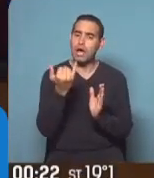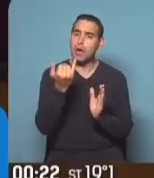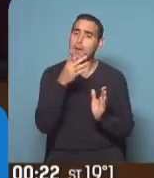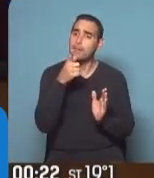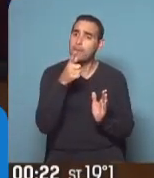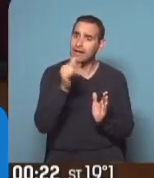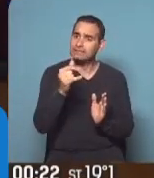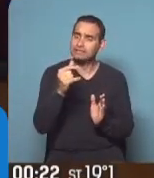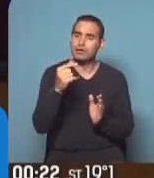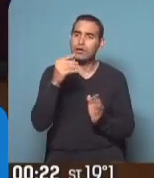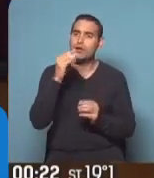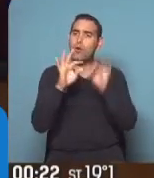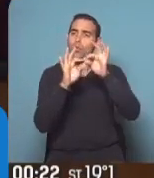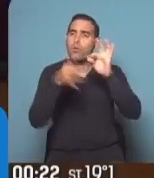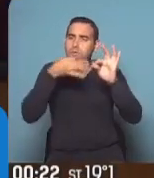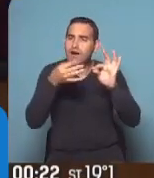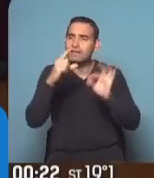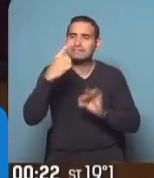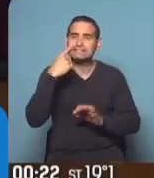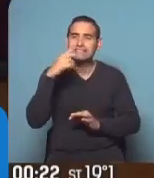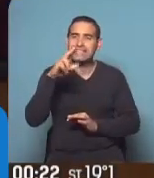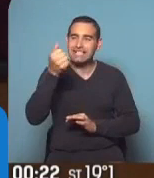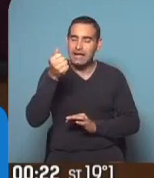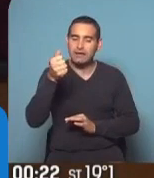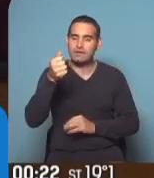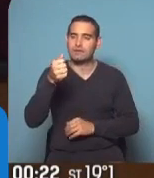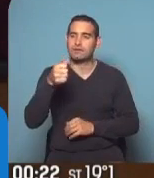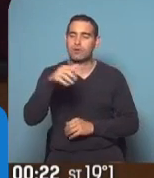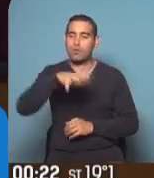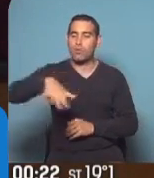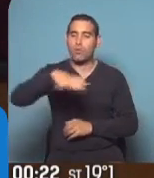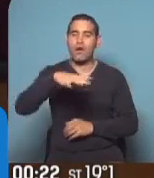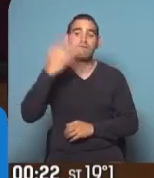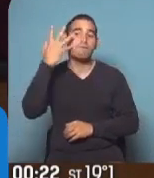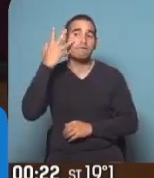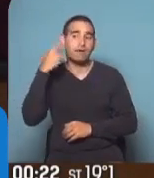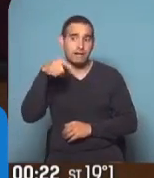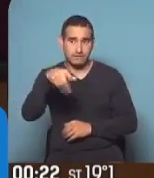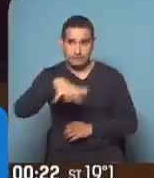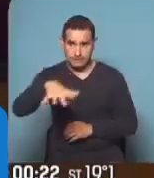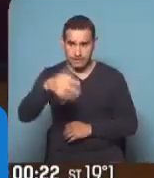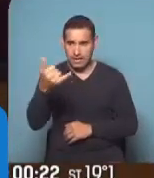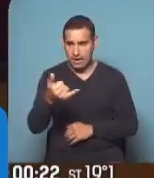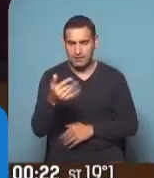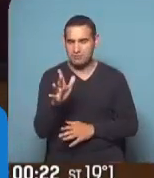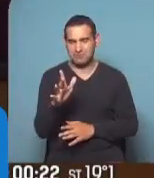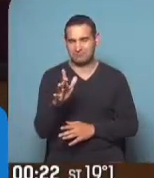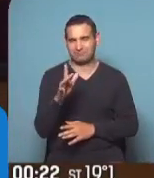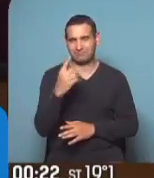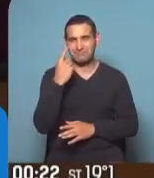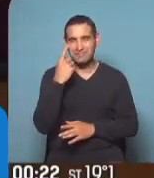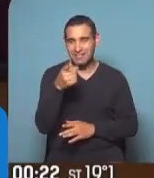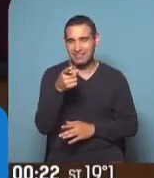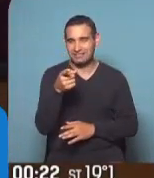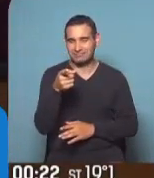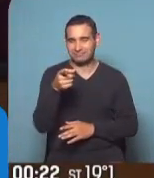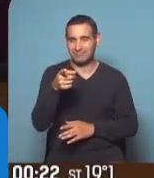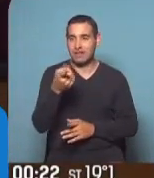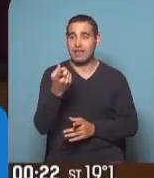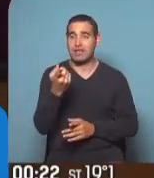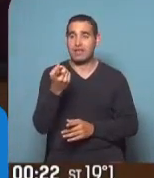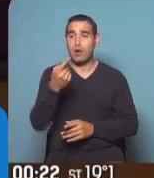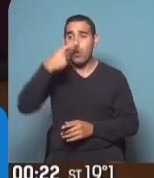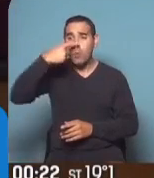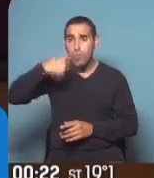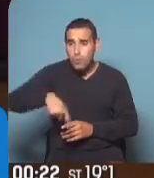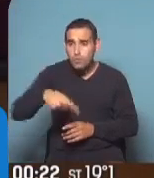de uvas Syrah anteriores en el Valle del Ródano, en Francia, con lo cual ya está desestimado por completo que provengan de la